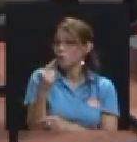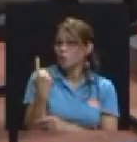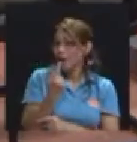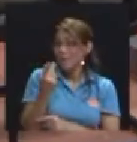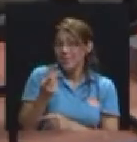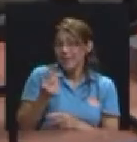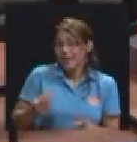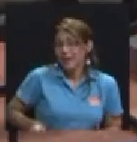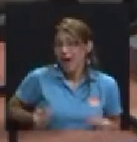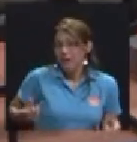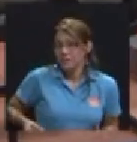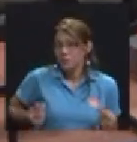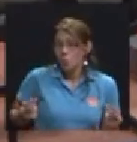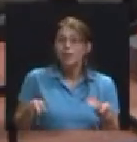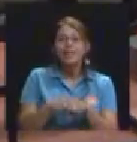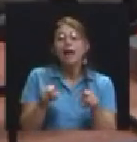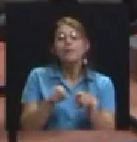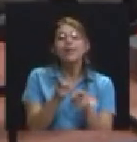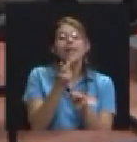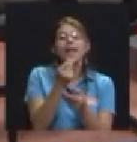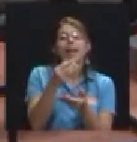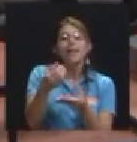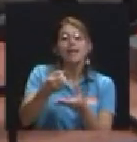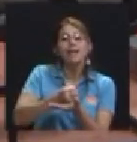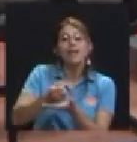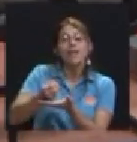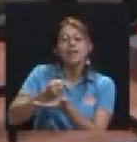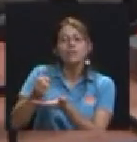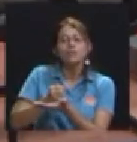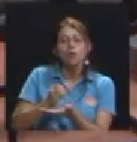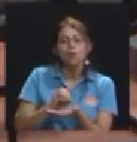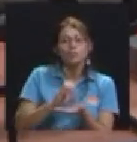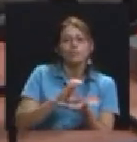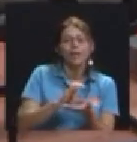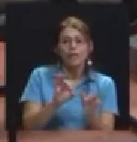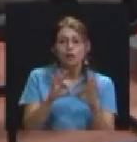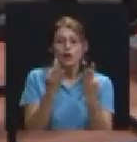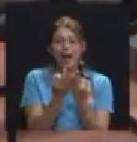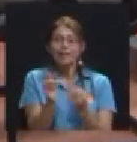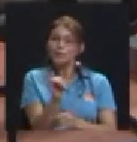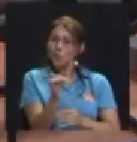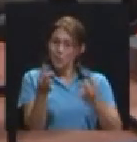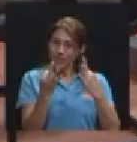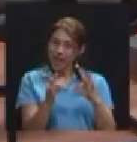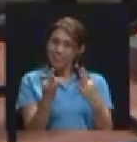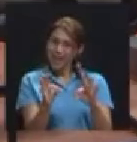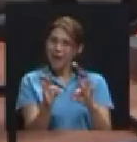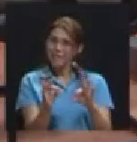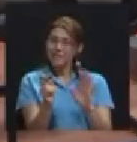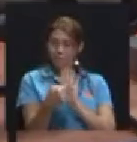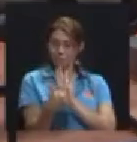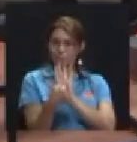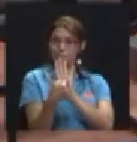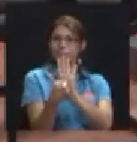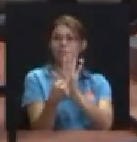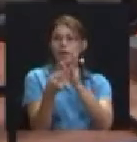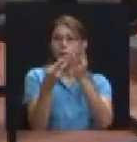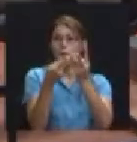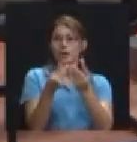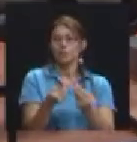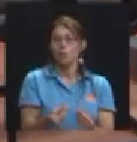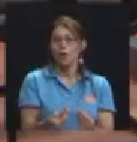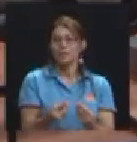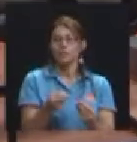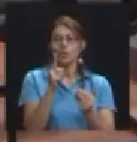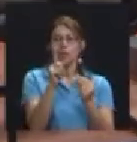los hogares. Es como tratar de reconstruir el presupuesto de los hogares plasmado, digamos, en un cuestionario, ¿verdad?